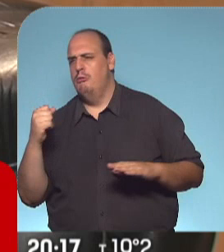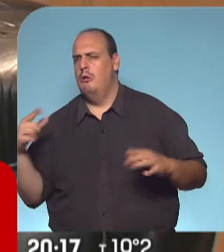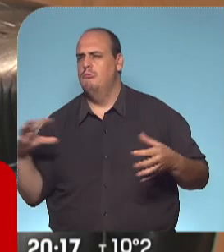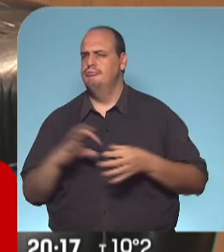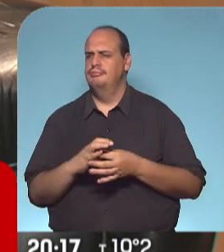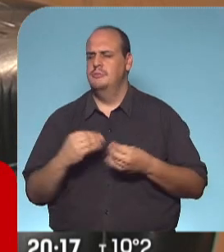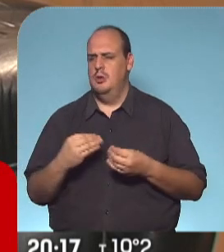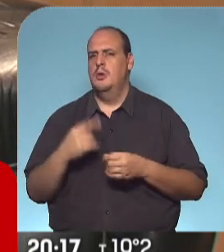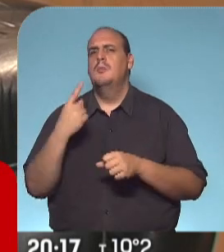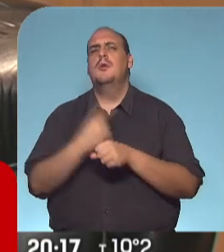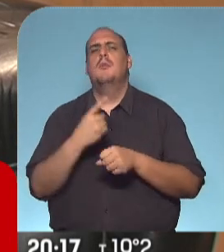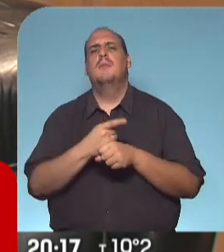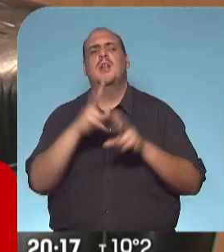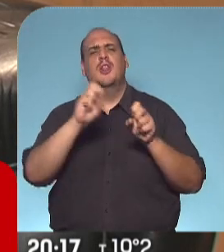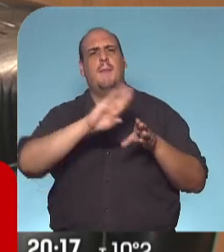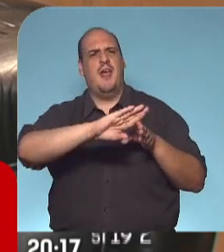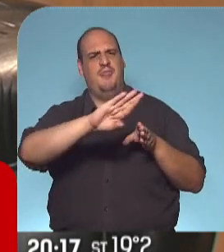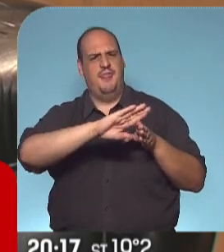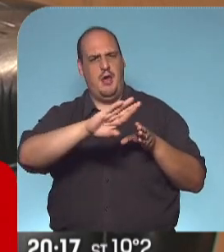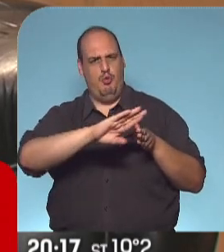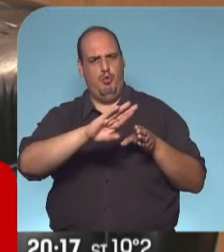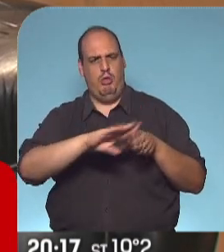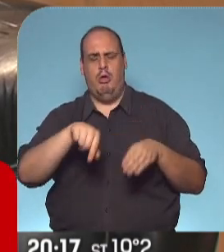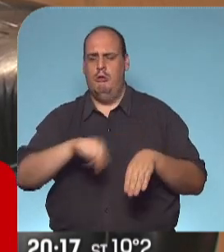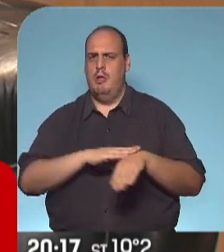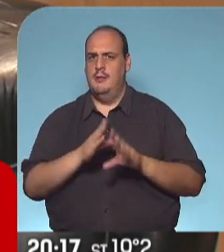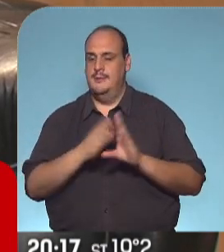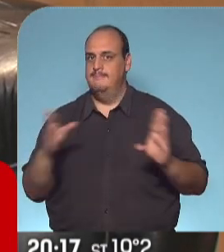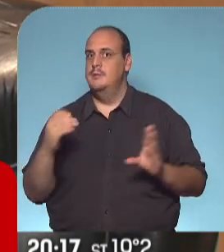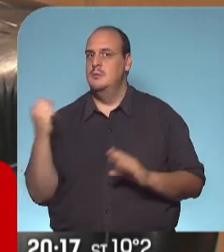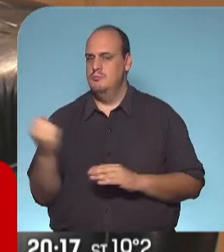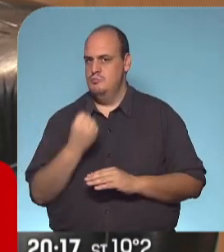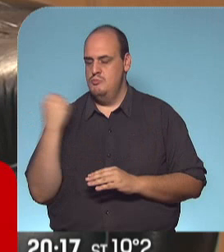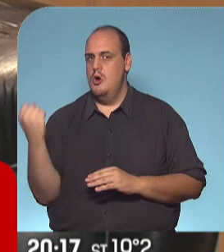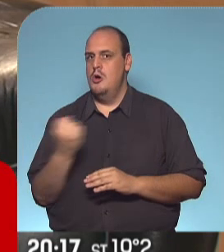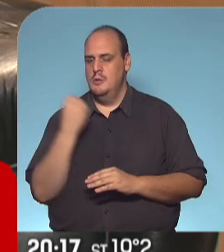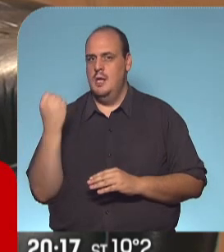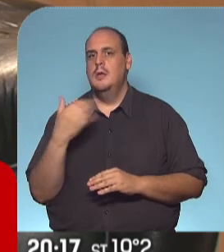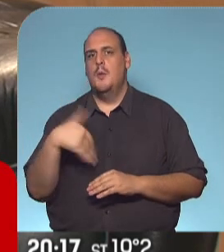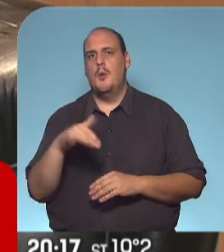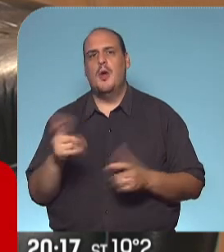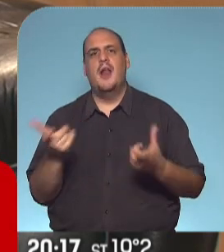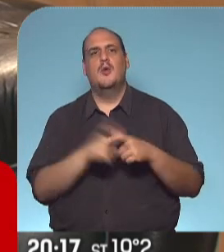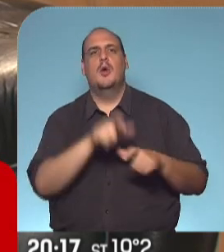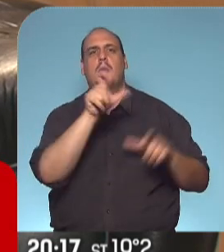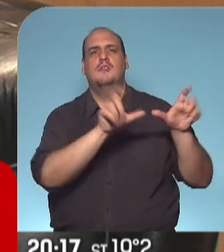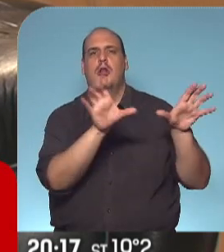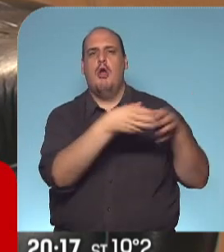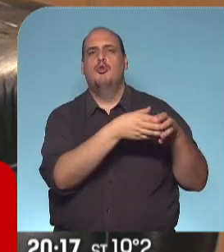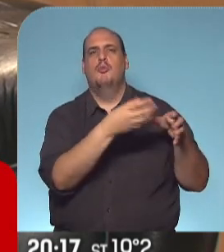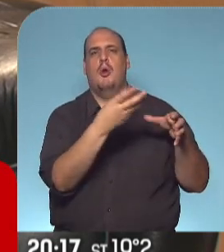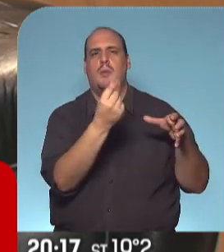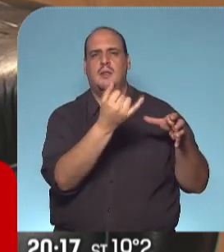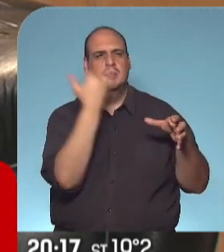quería preguntarle por la deuda. Estamos en una instancia muy importante, va a haber reuniones con bonistas o contacto con bonistas